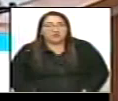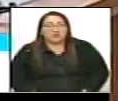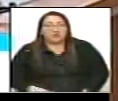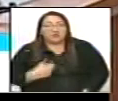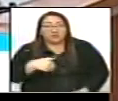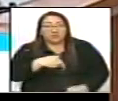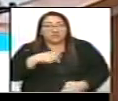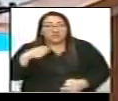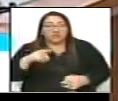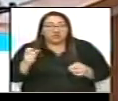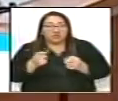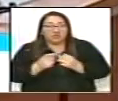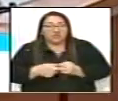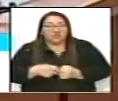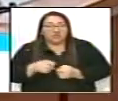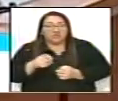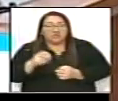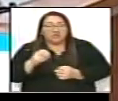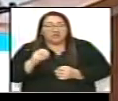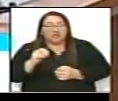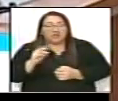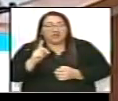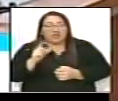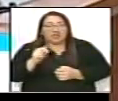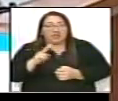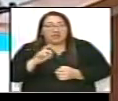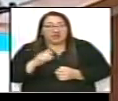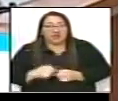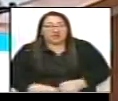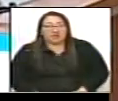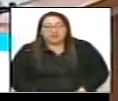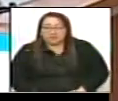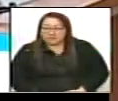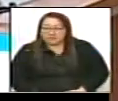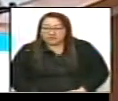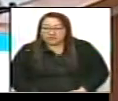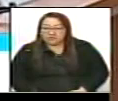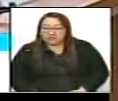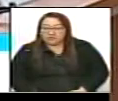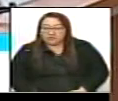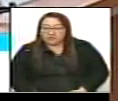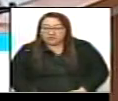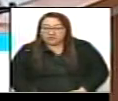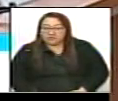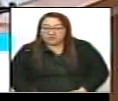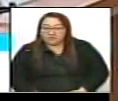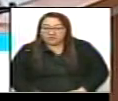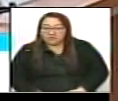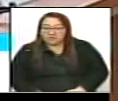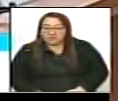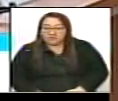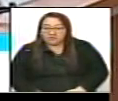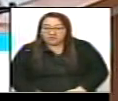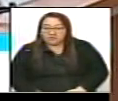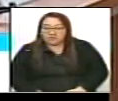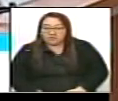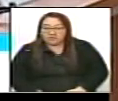como bien dijo el congresista Horacio Sergio Dávila, necesitamos que se pronuncie el